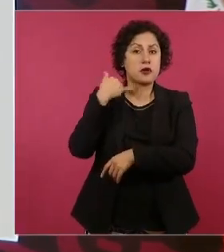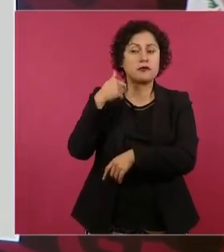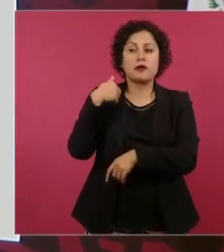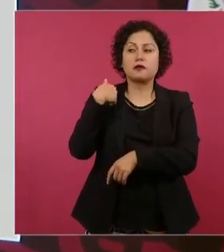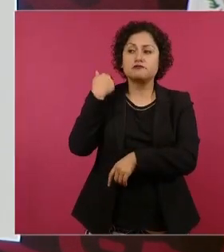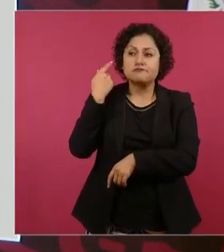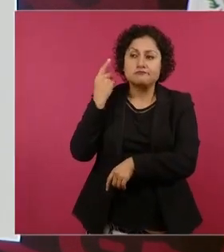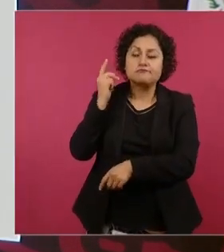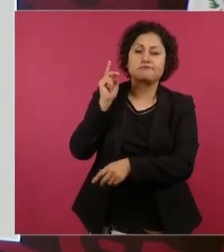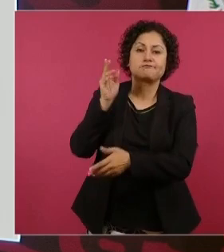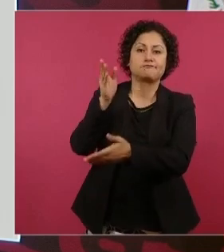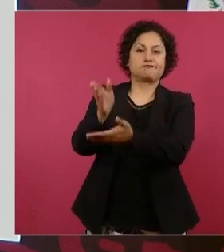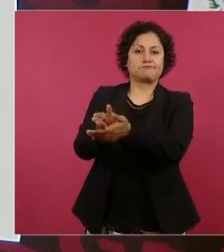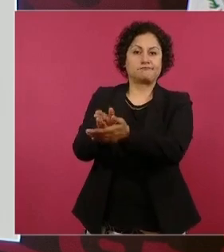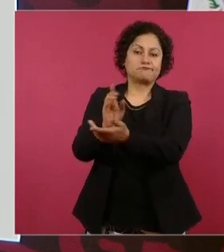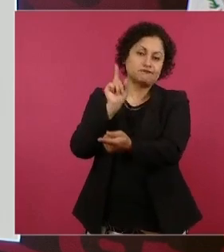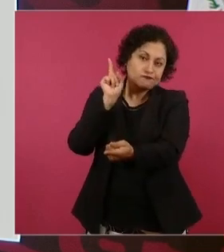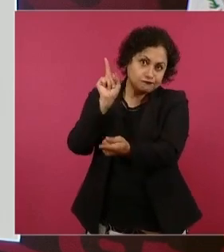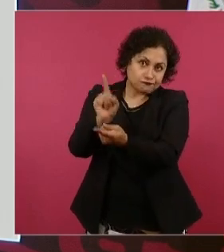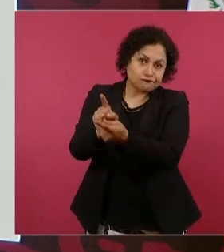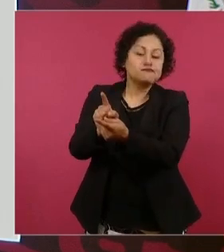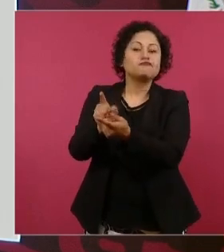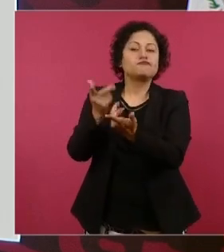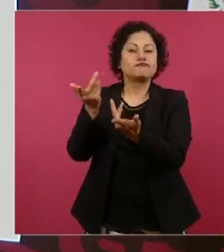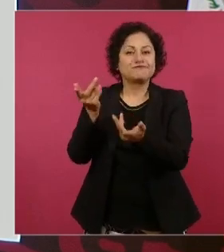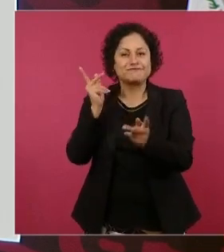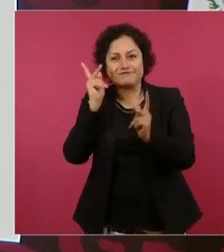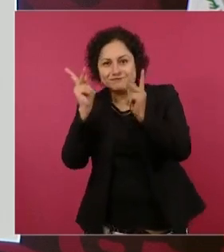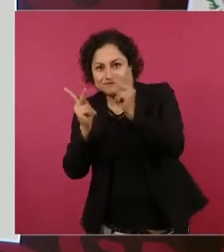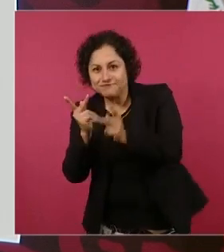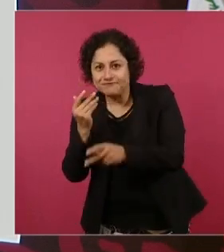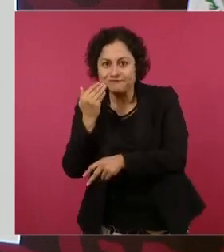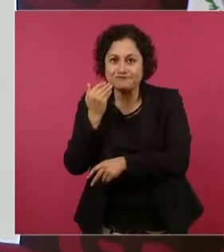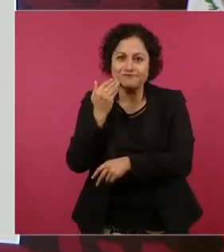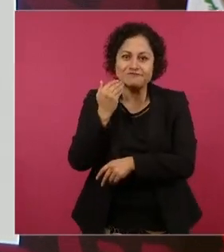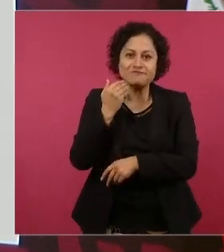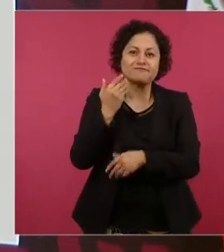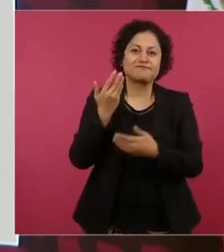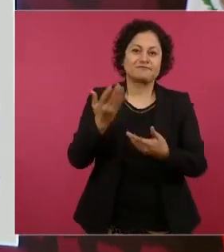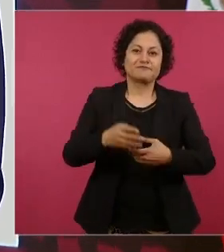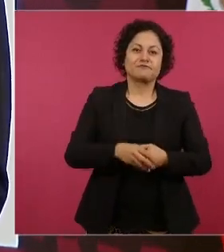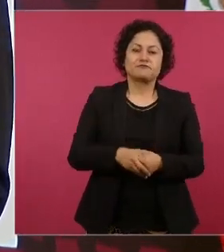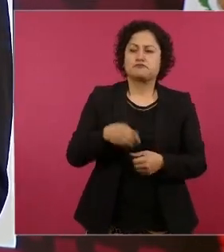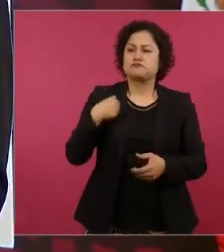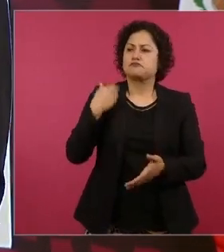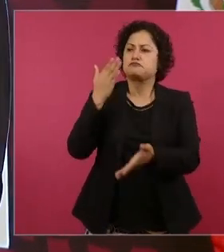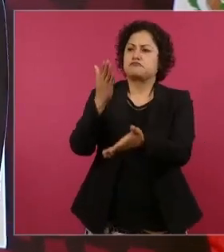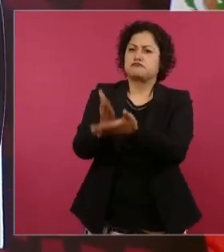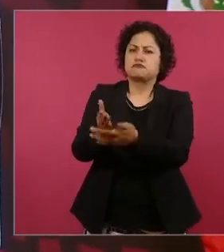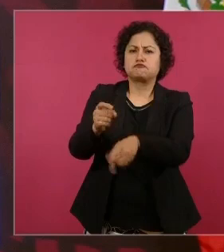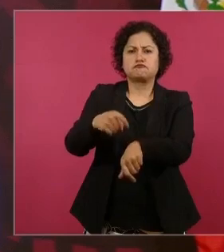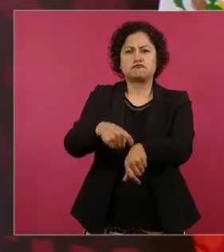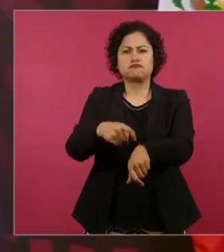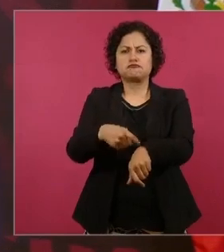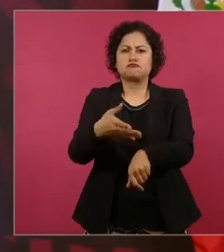opositor a las 10, a las 11, a las 12 de la noche,